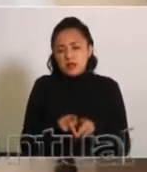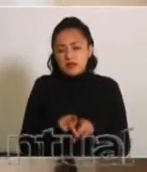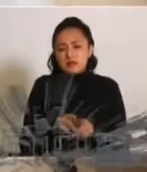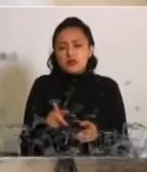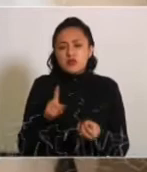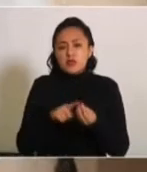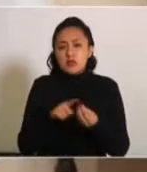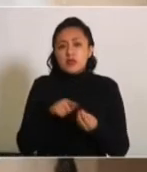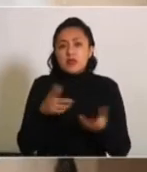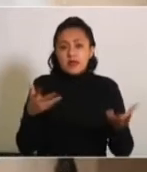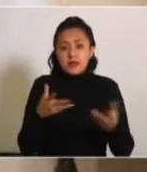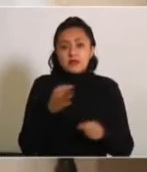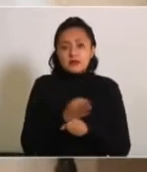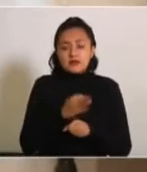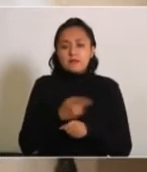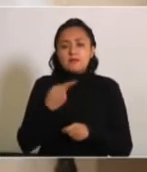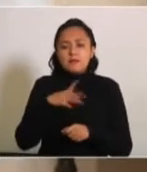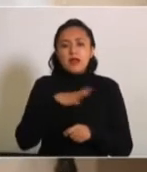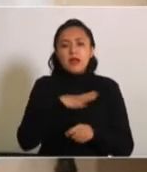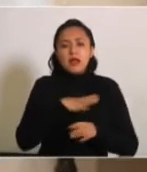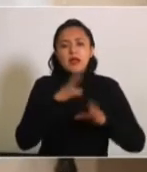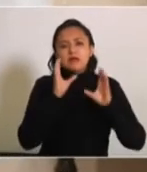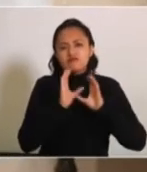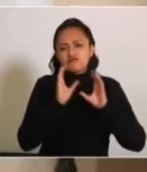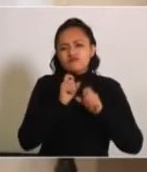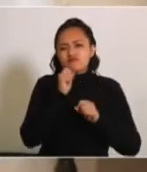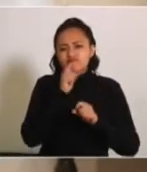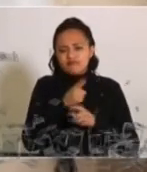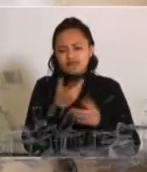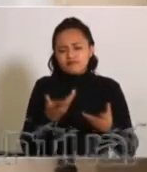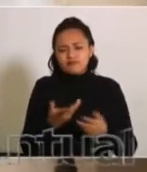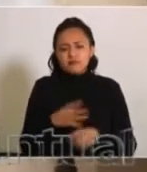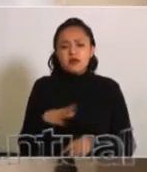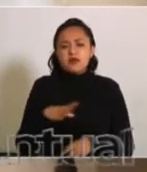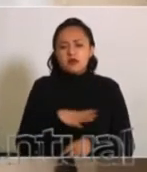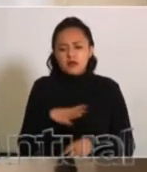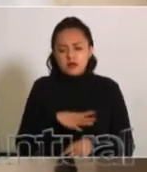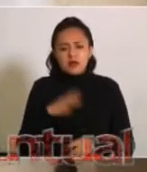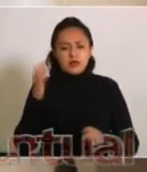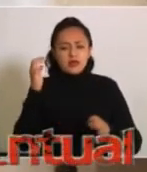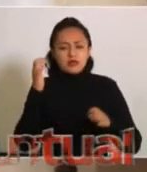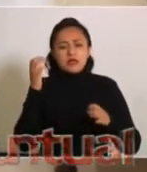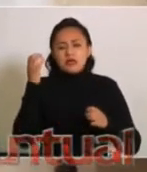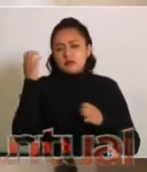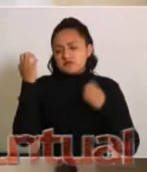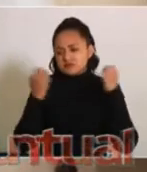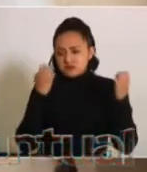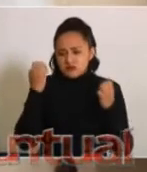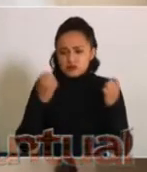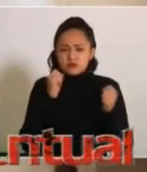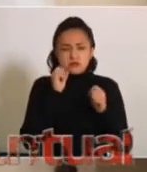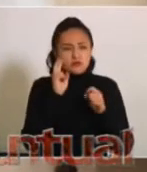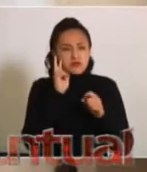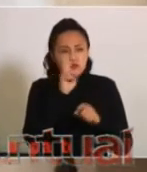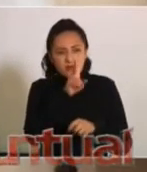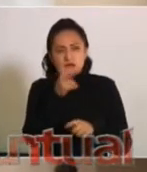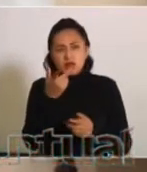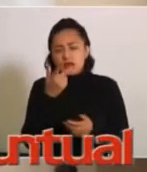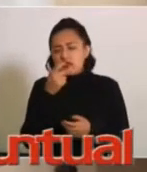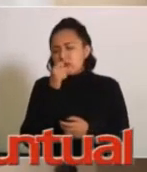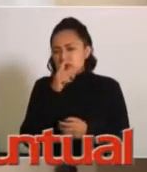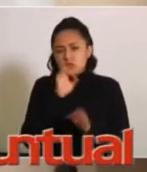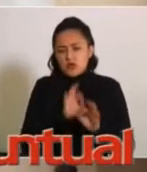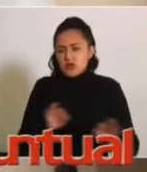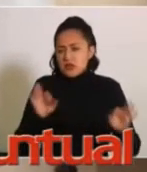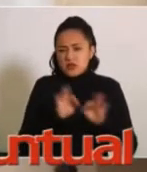se desarrollarán pero habrá conciertos habrá exposiciones pictográficas muy importantes